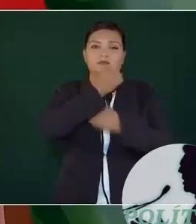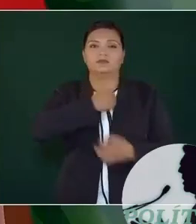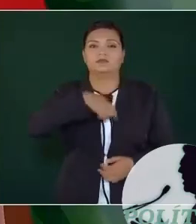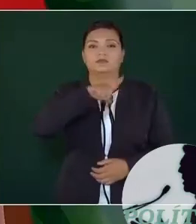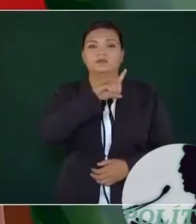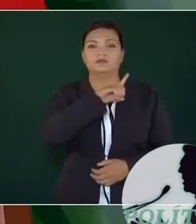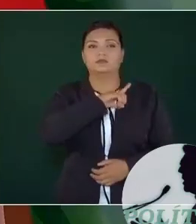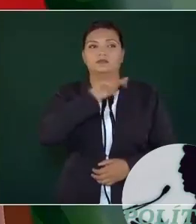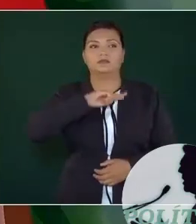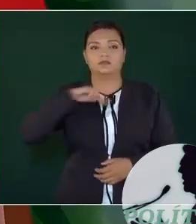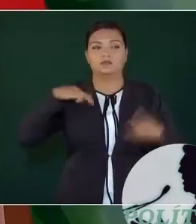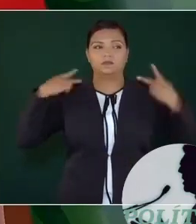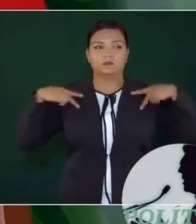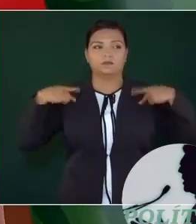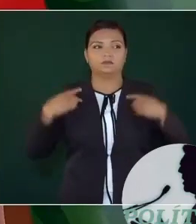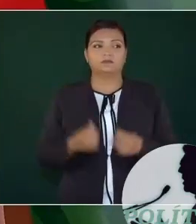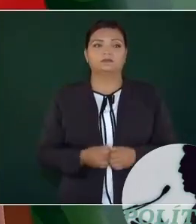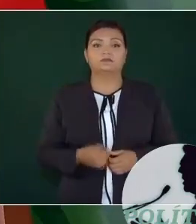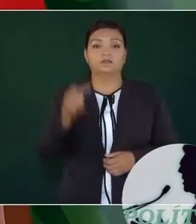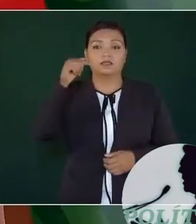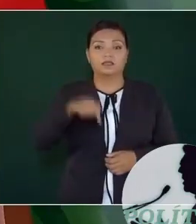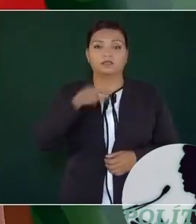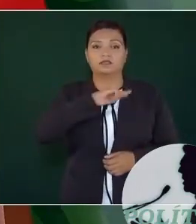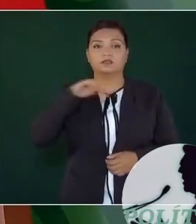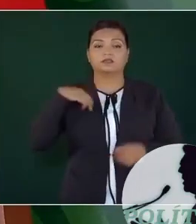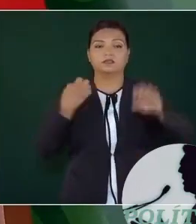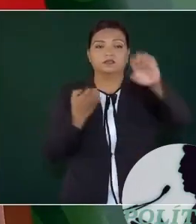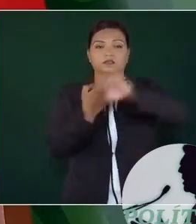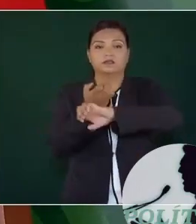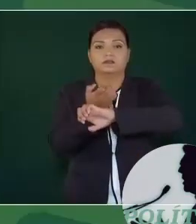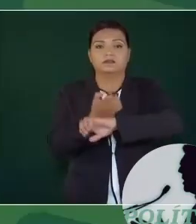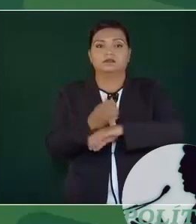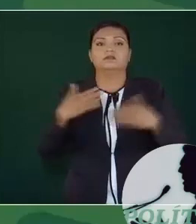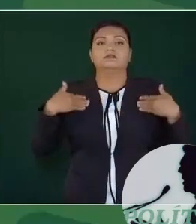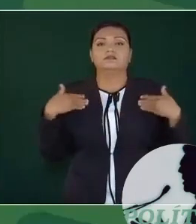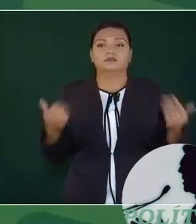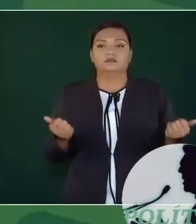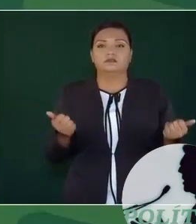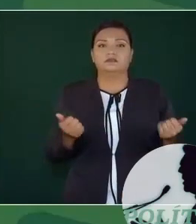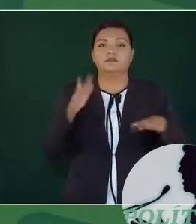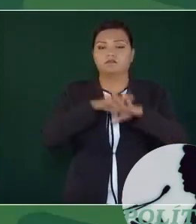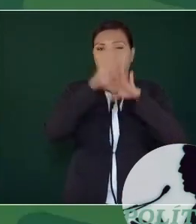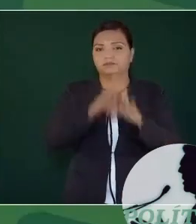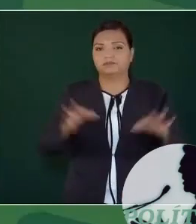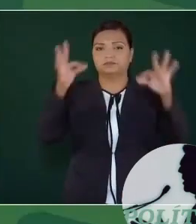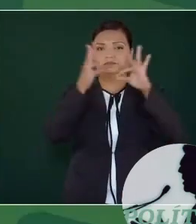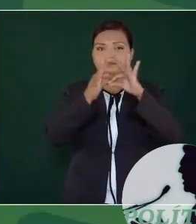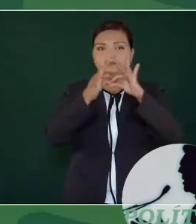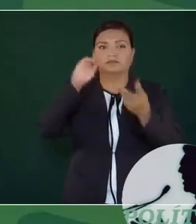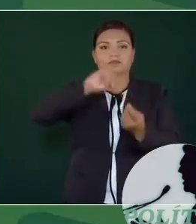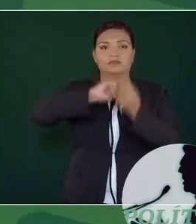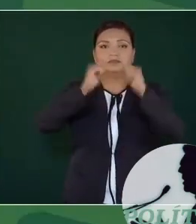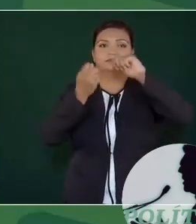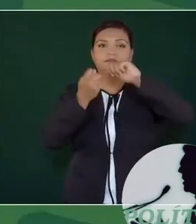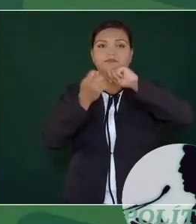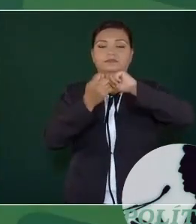salud de nuestra gente. Aquí, en nuestra entidad, comprendemos la relevancia de la